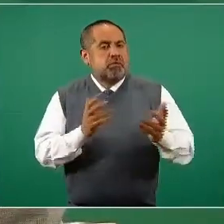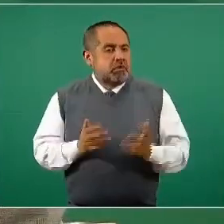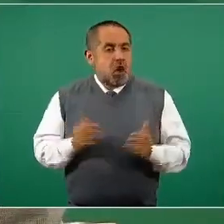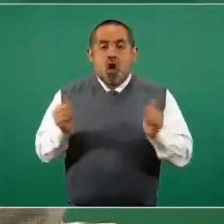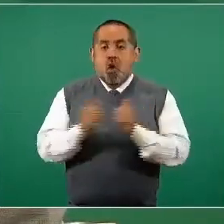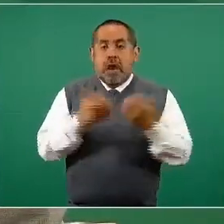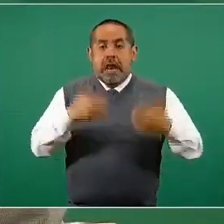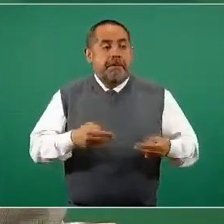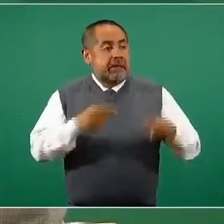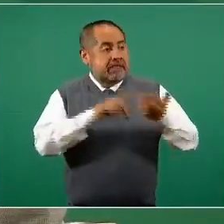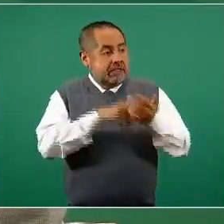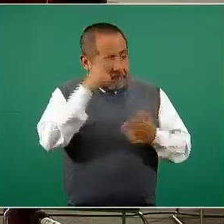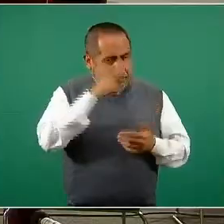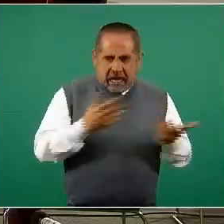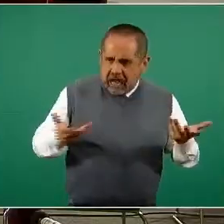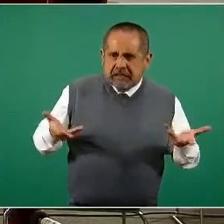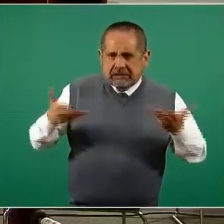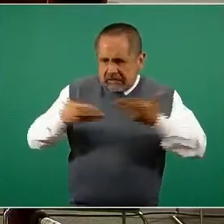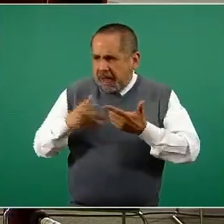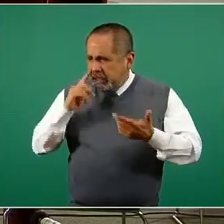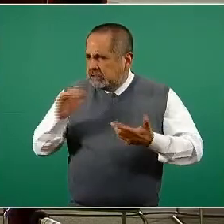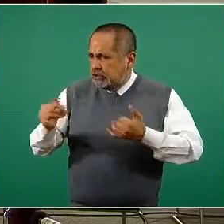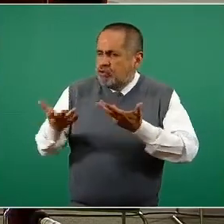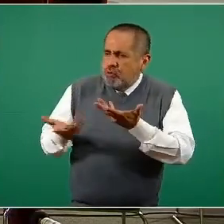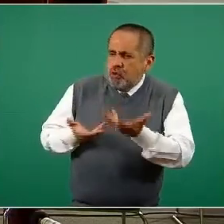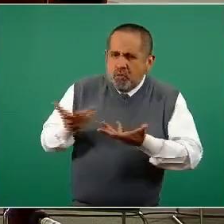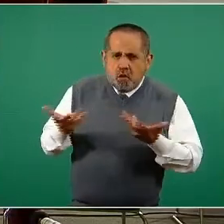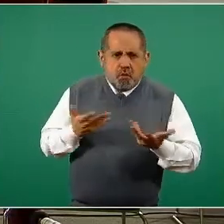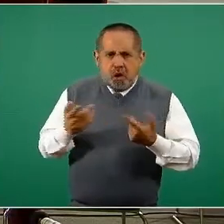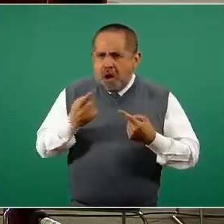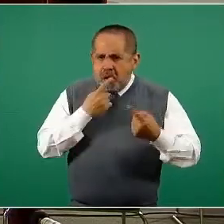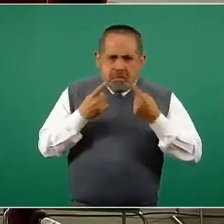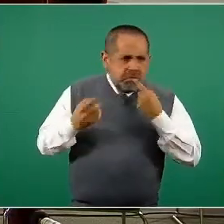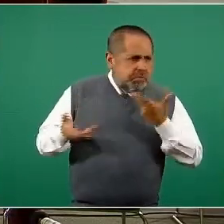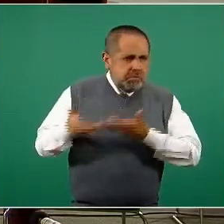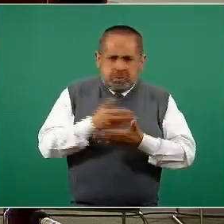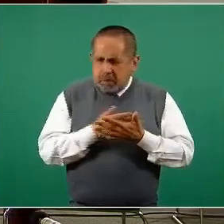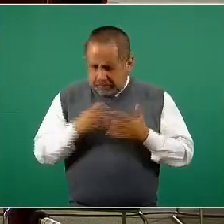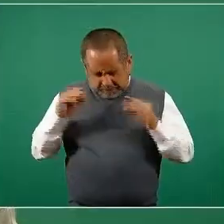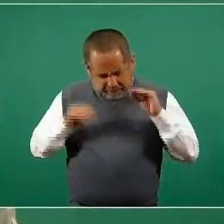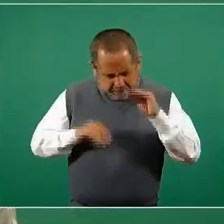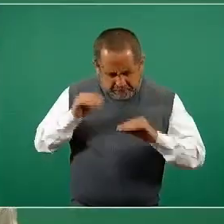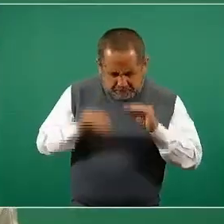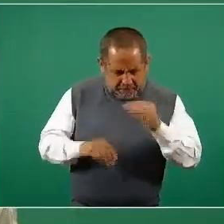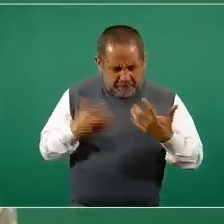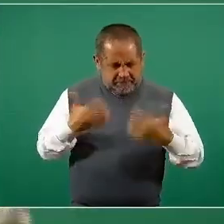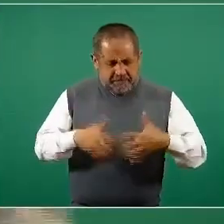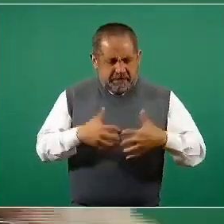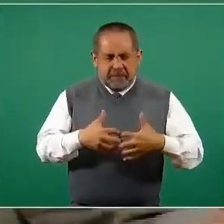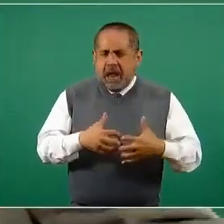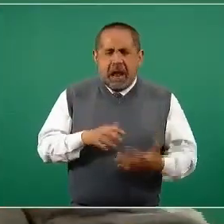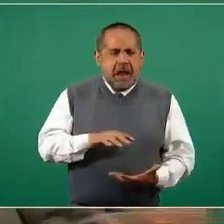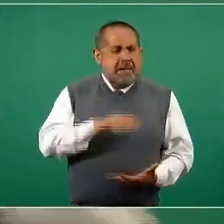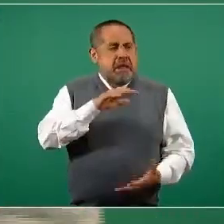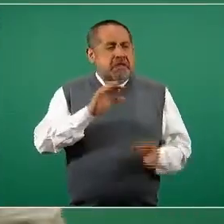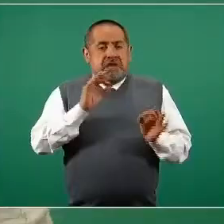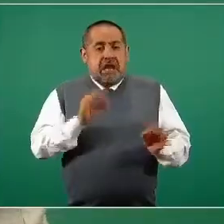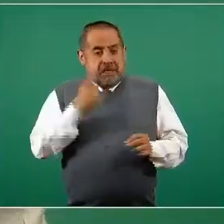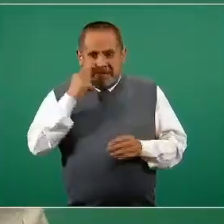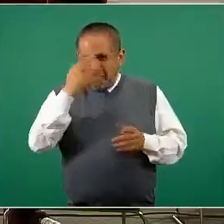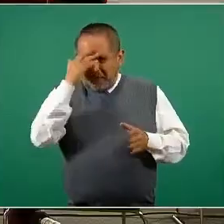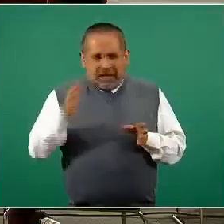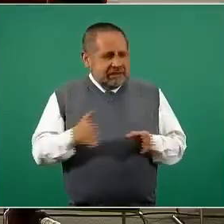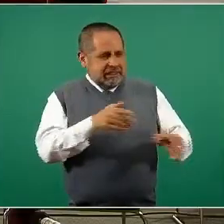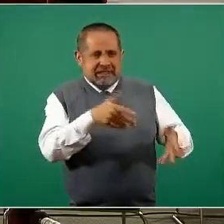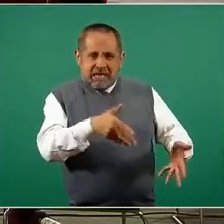empresas mexicanas que estuvieron dispuestas a tener este papel de promotoras en la fabricación de los ventiladores. Y lo vimos aquí en una